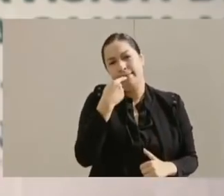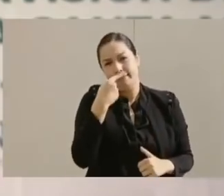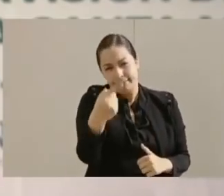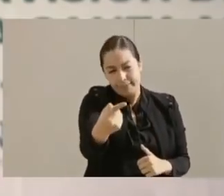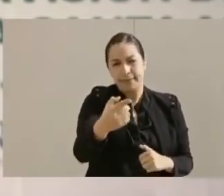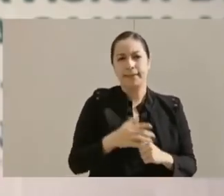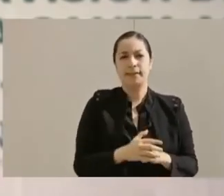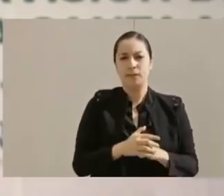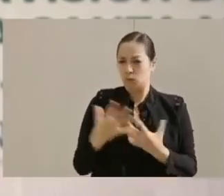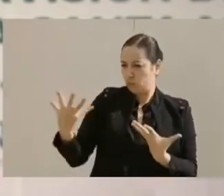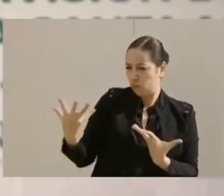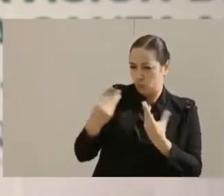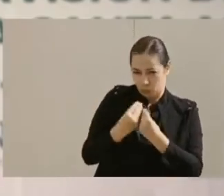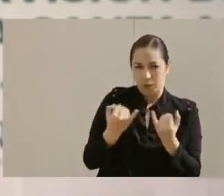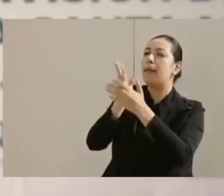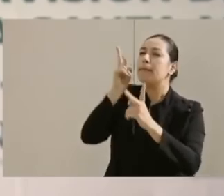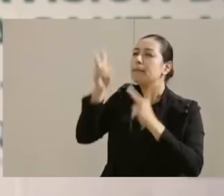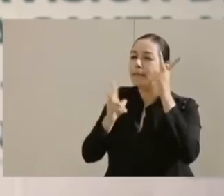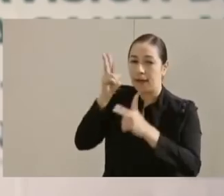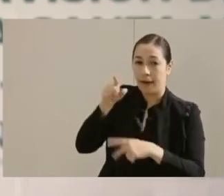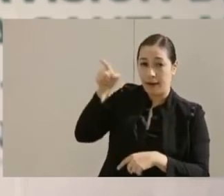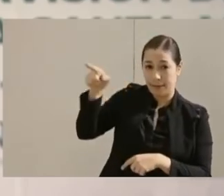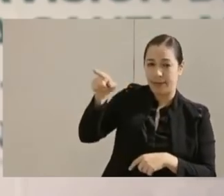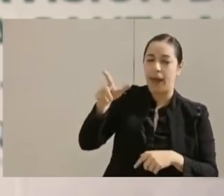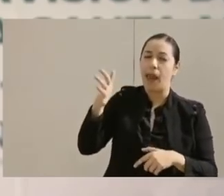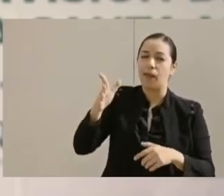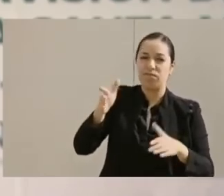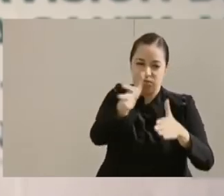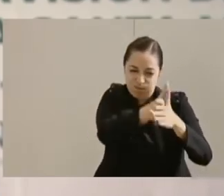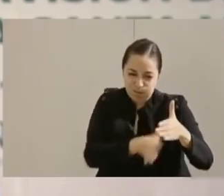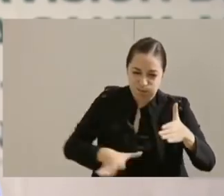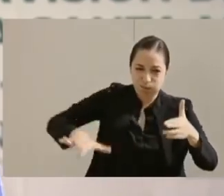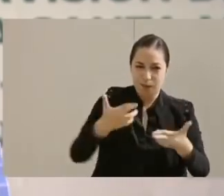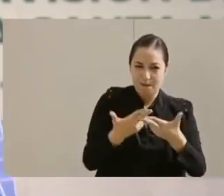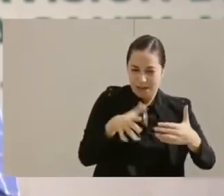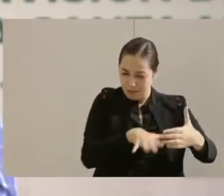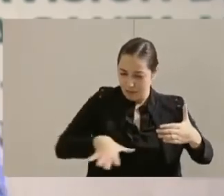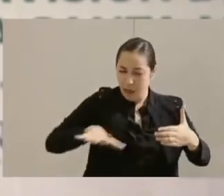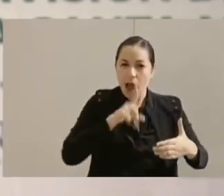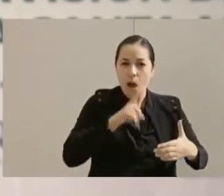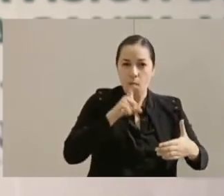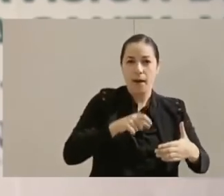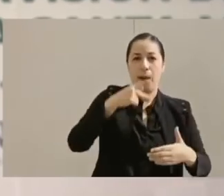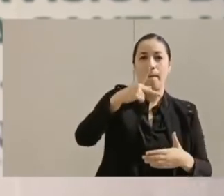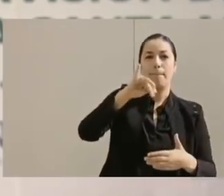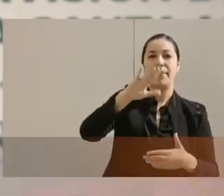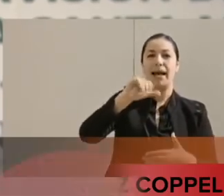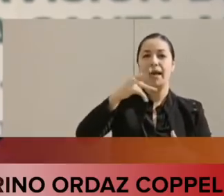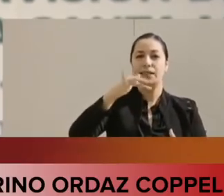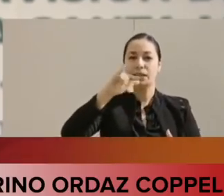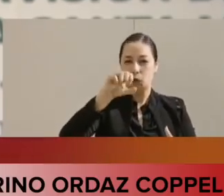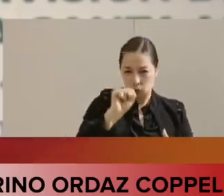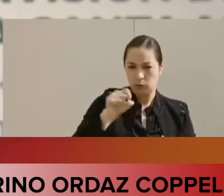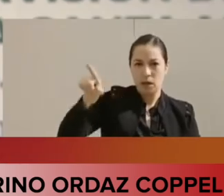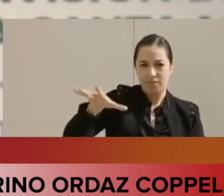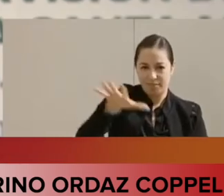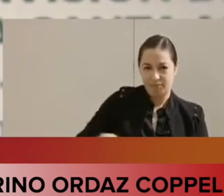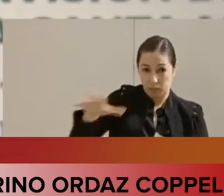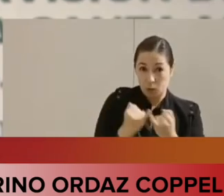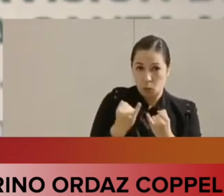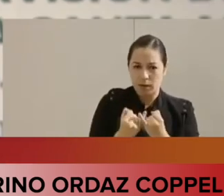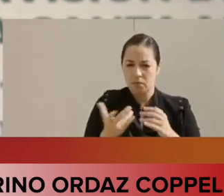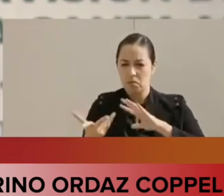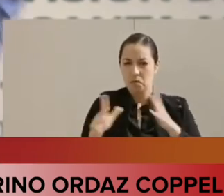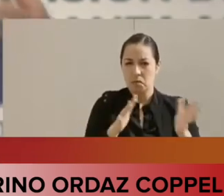que junto con la presa Picachos pues el sur de Sinaloa va a tener casi cincuenta mil hectáreas al riego.